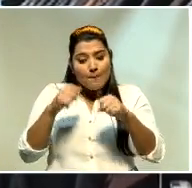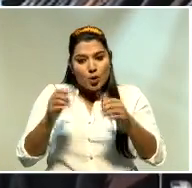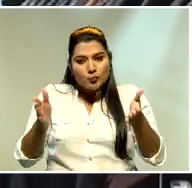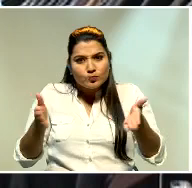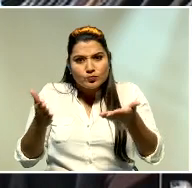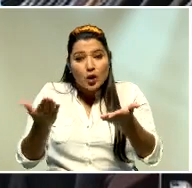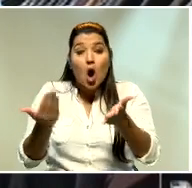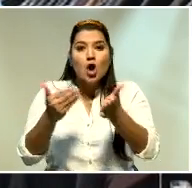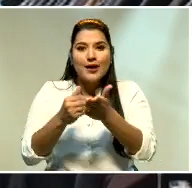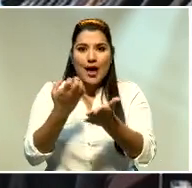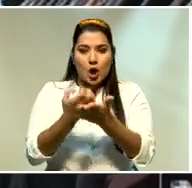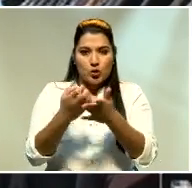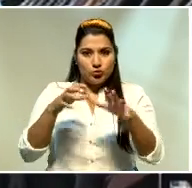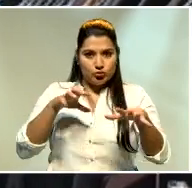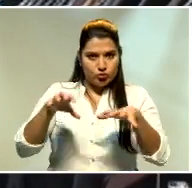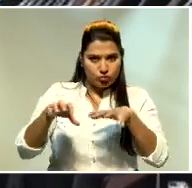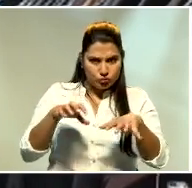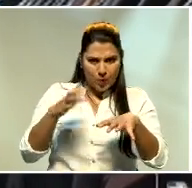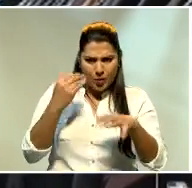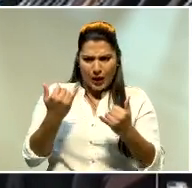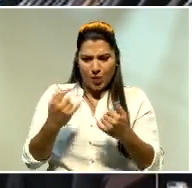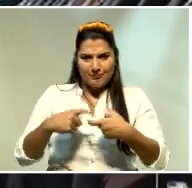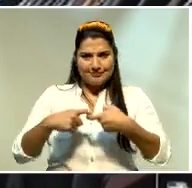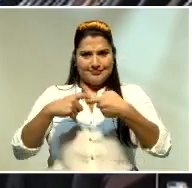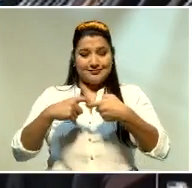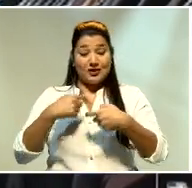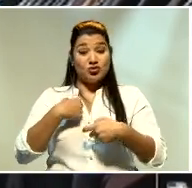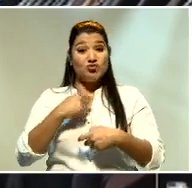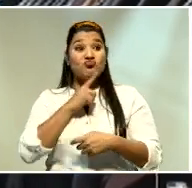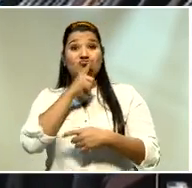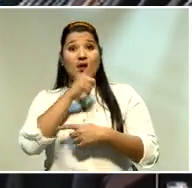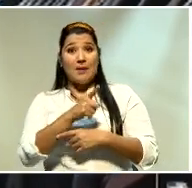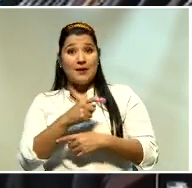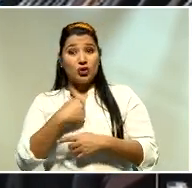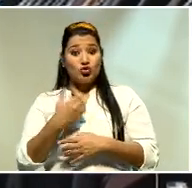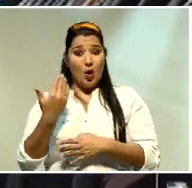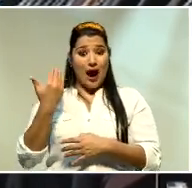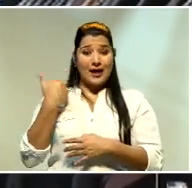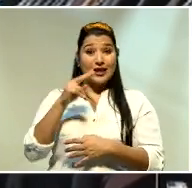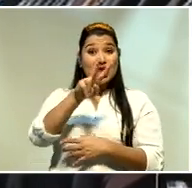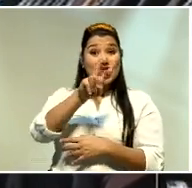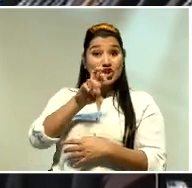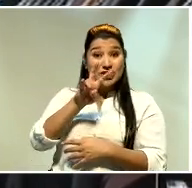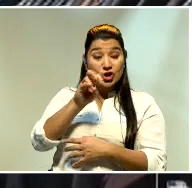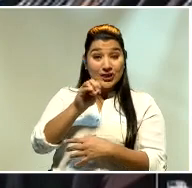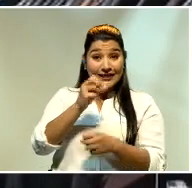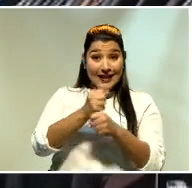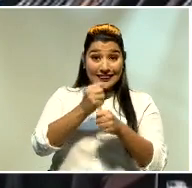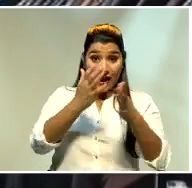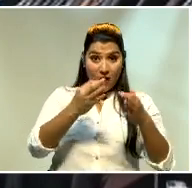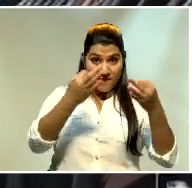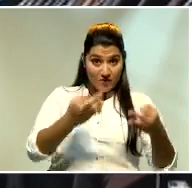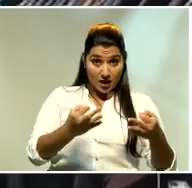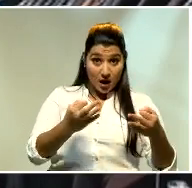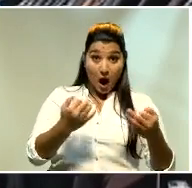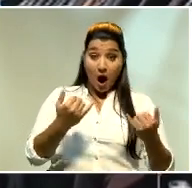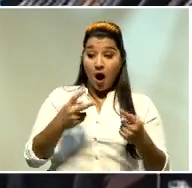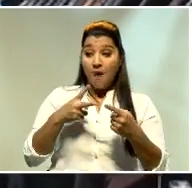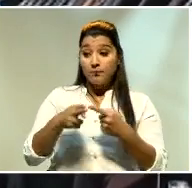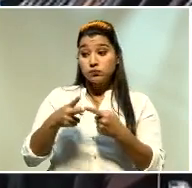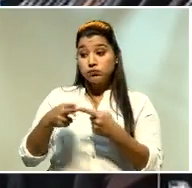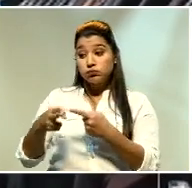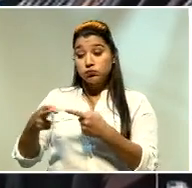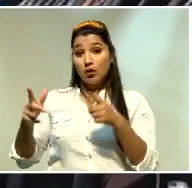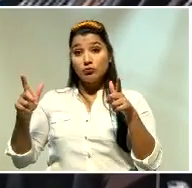economía se reactive? Porque en realidad yo, de tener 270 empleados fijos, en este momento me estoy quedando a partir